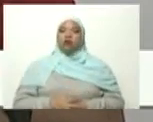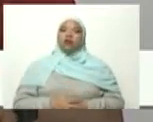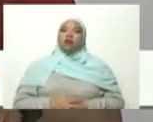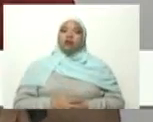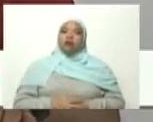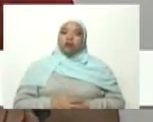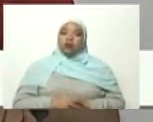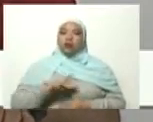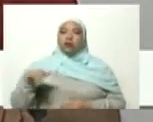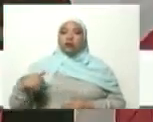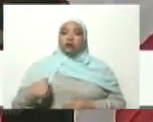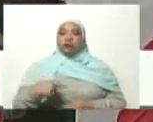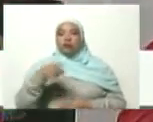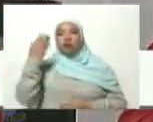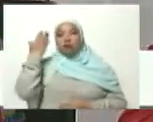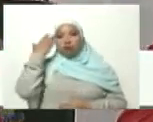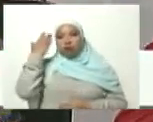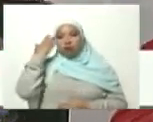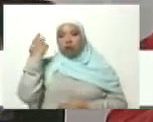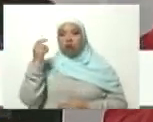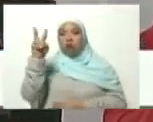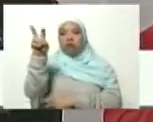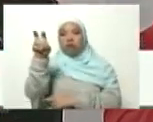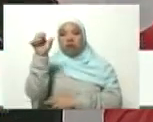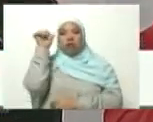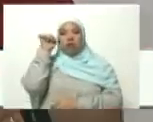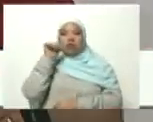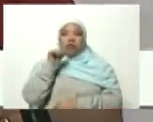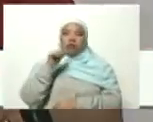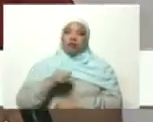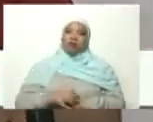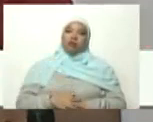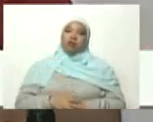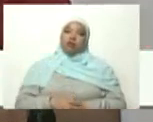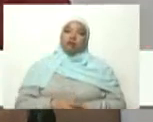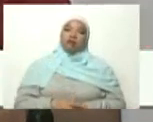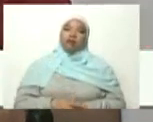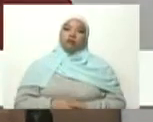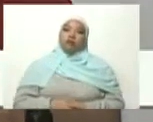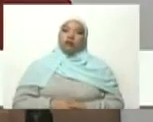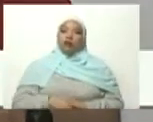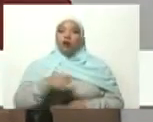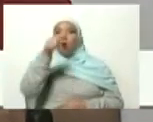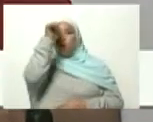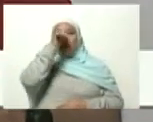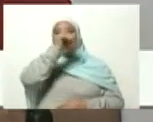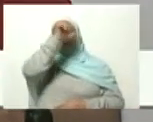tendríamos sábado, viernes y sábado, estarán aquí. Y